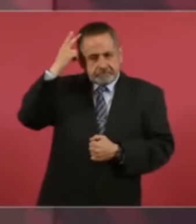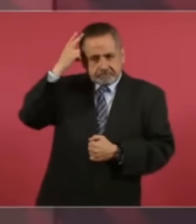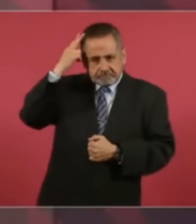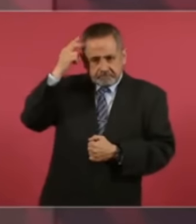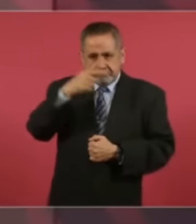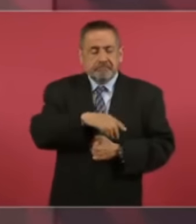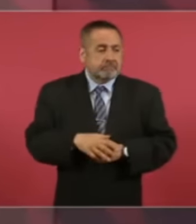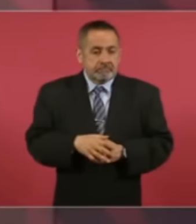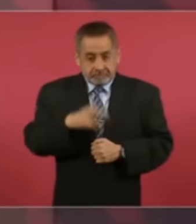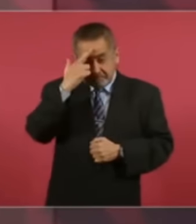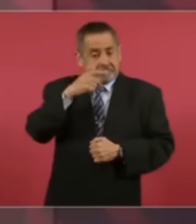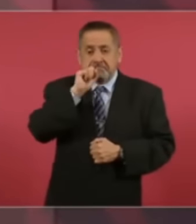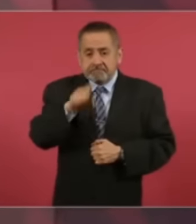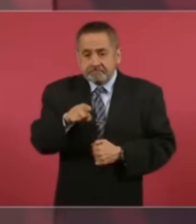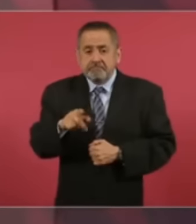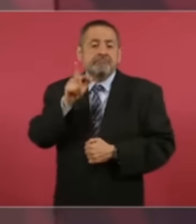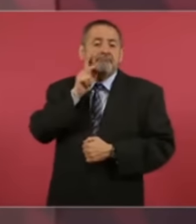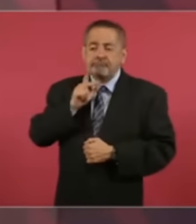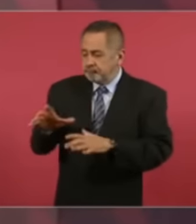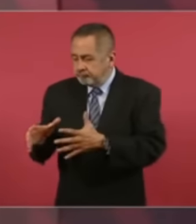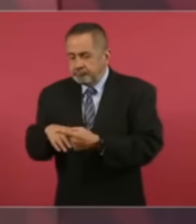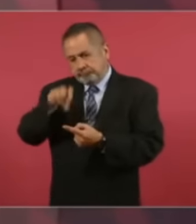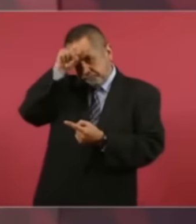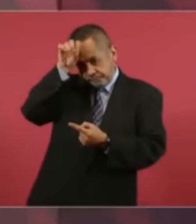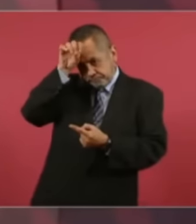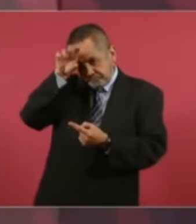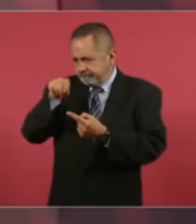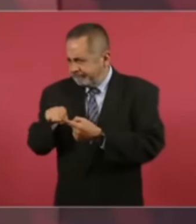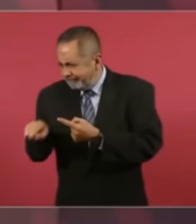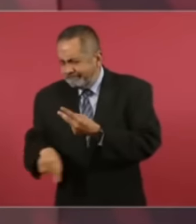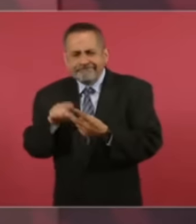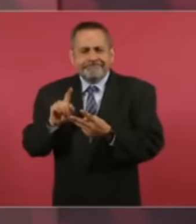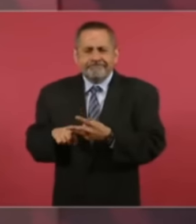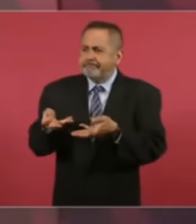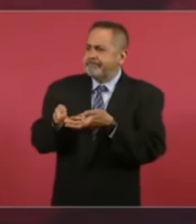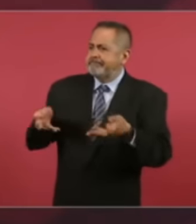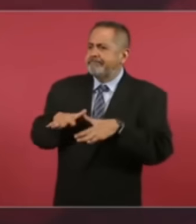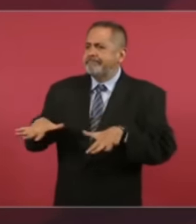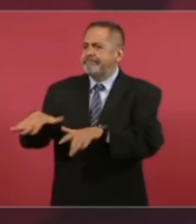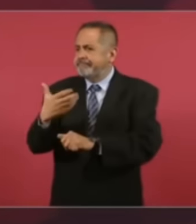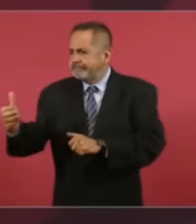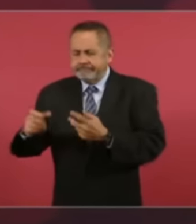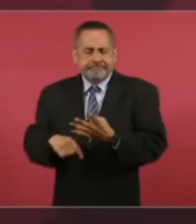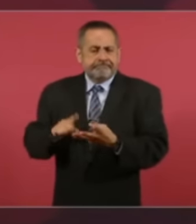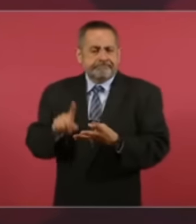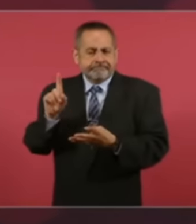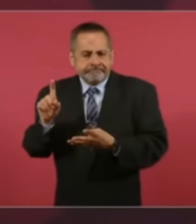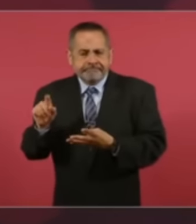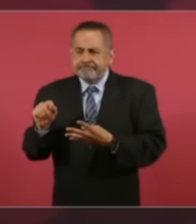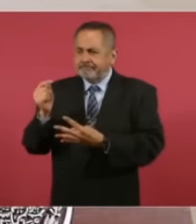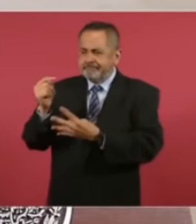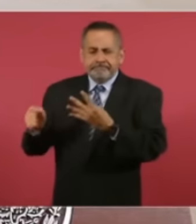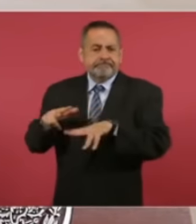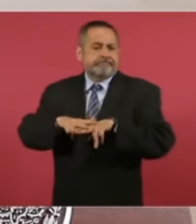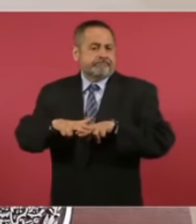que entregó el petróleo, las minas, las tierras, el agua,